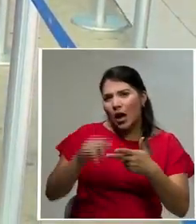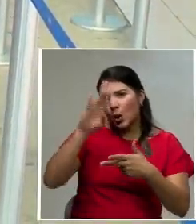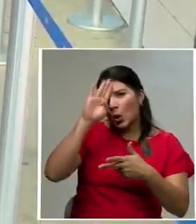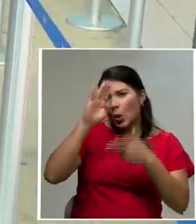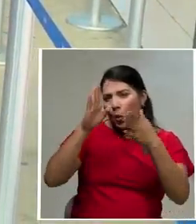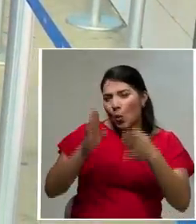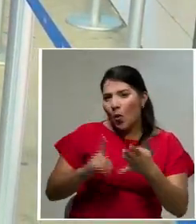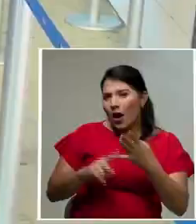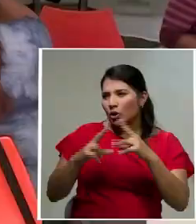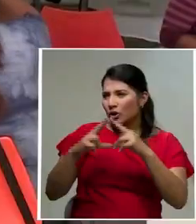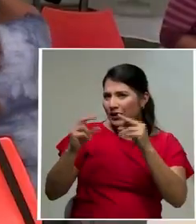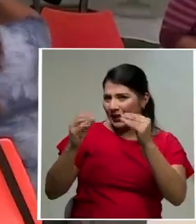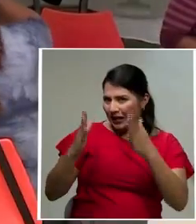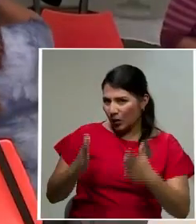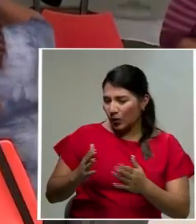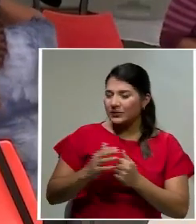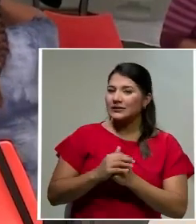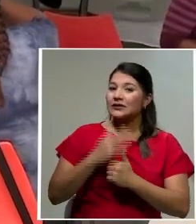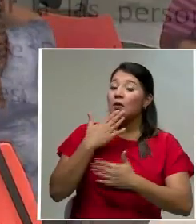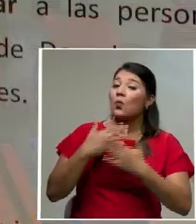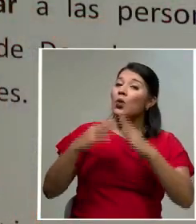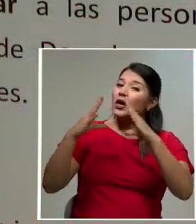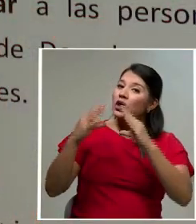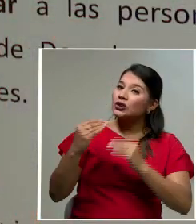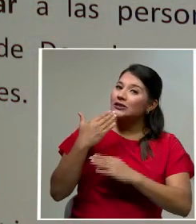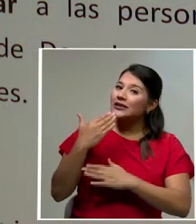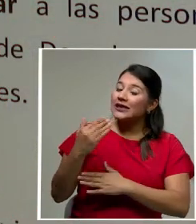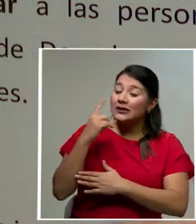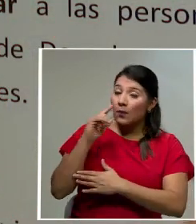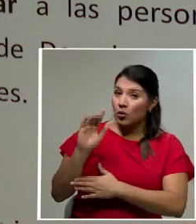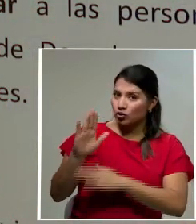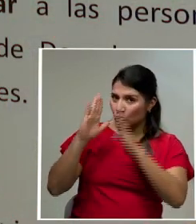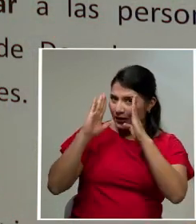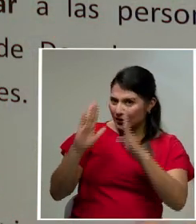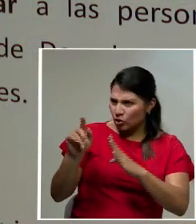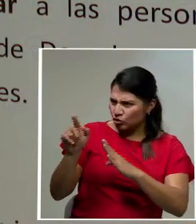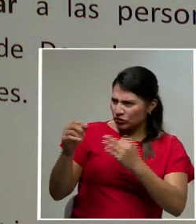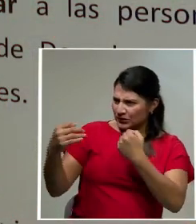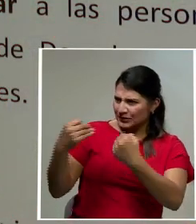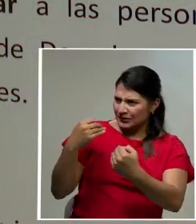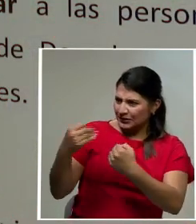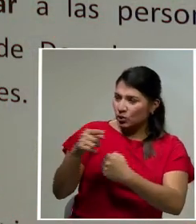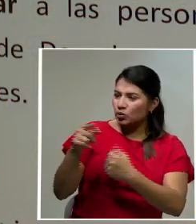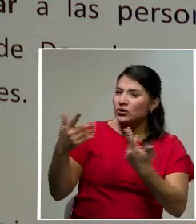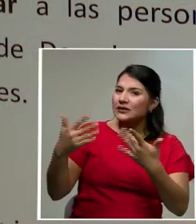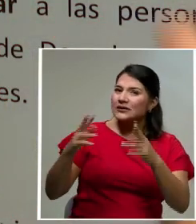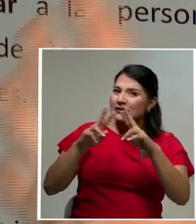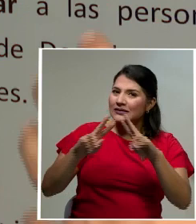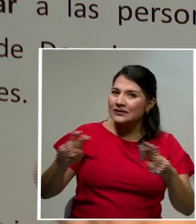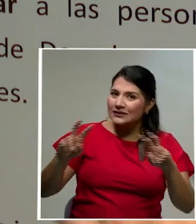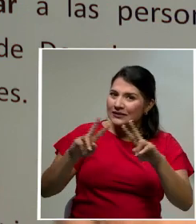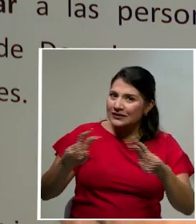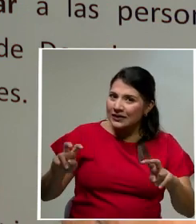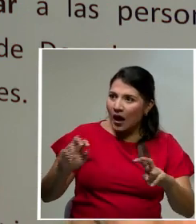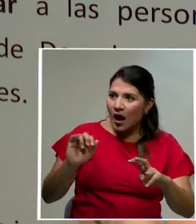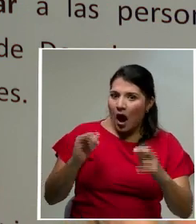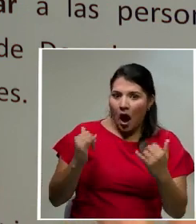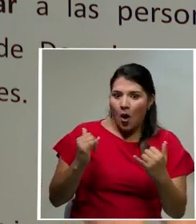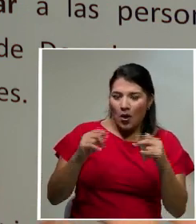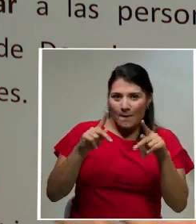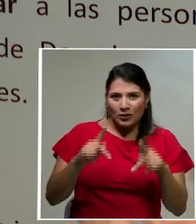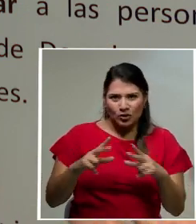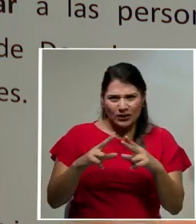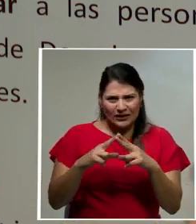tema. Doña Fidelina, buenas noches, gracias por atendernos. Usted me decía que ustedes han analizado este incremento que se dan